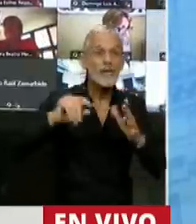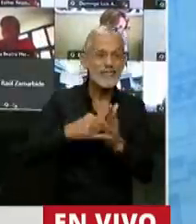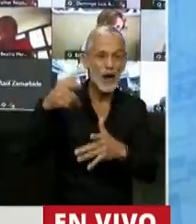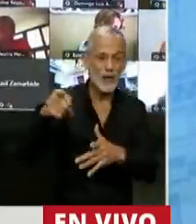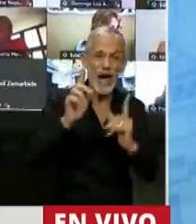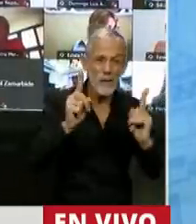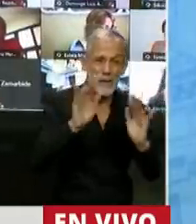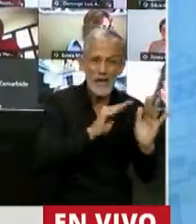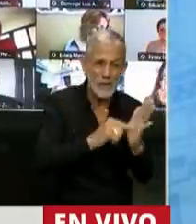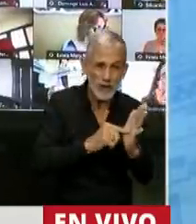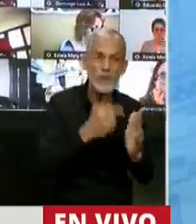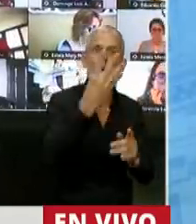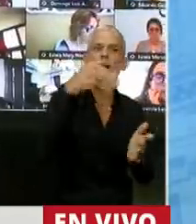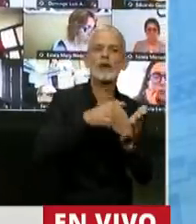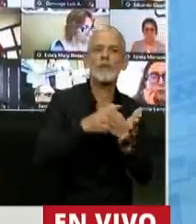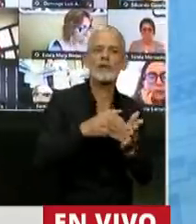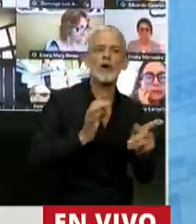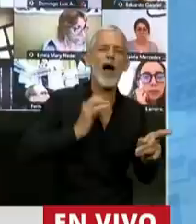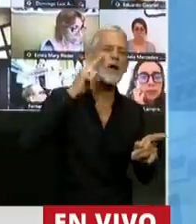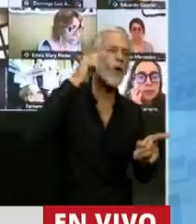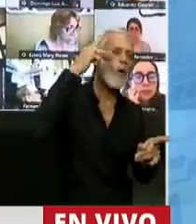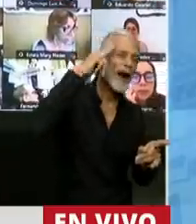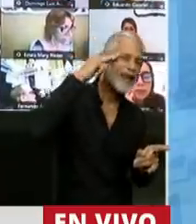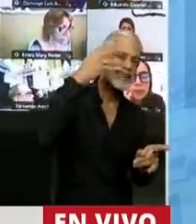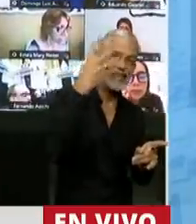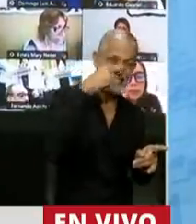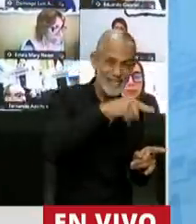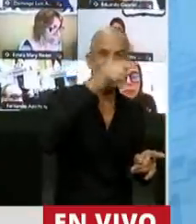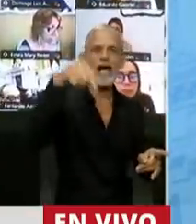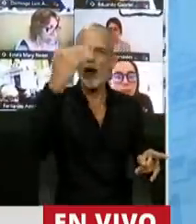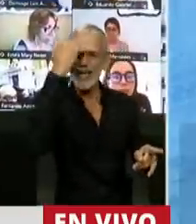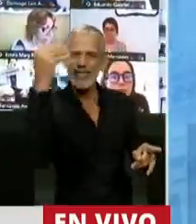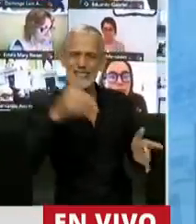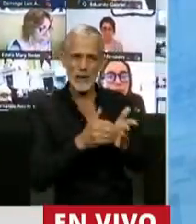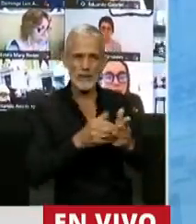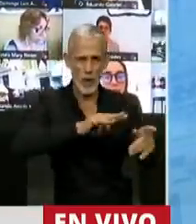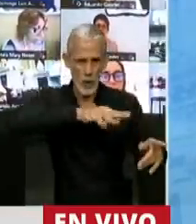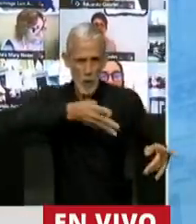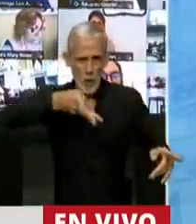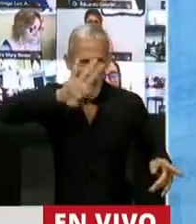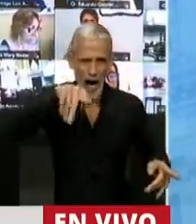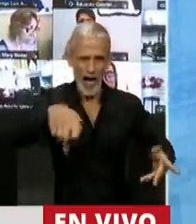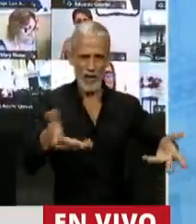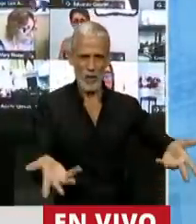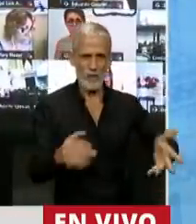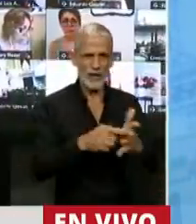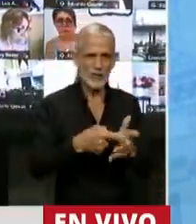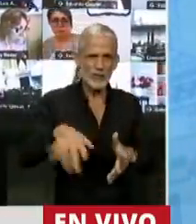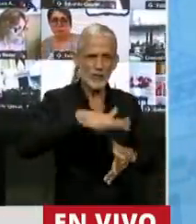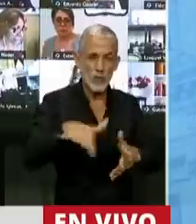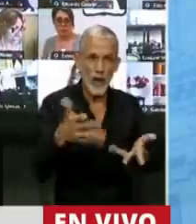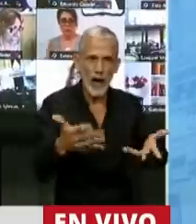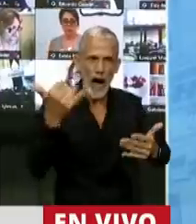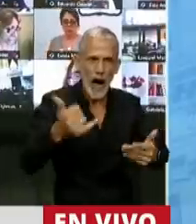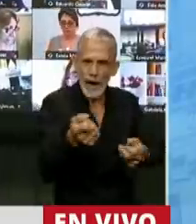mismo tiempo tenía 4 millones de habitantes en el 47 y ahora tiene 15 millones. 4 veces más a una ciudad que mantiene la